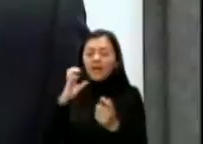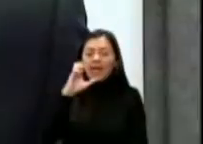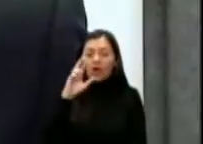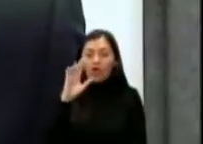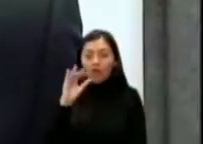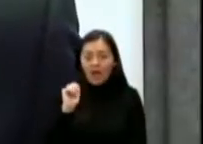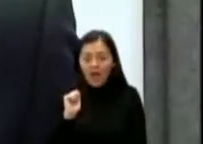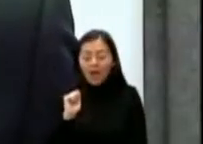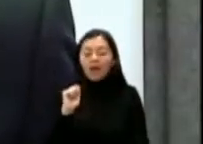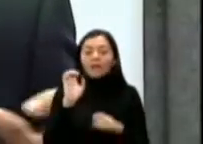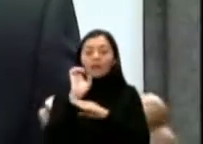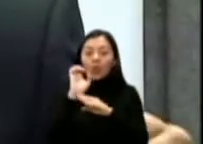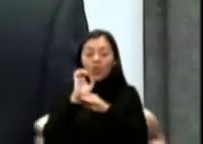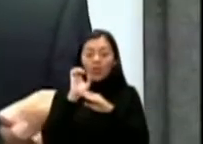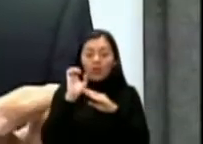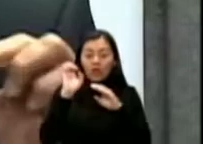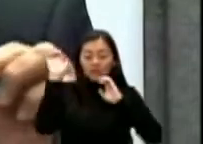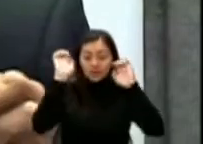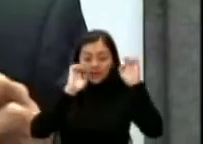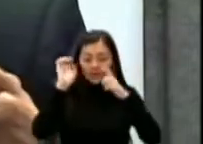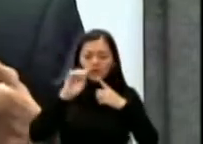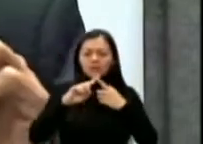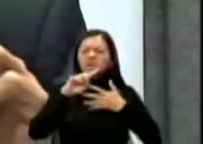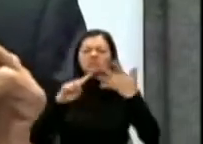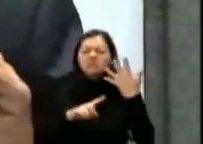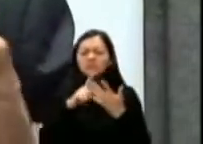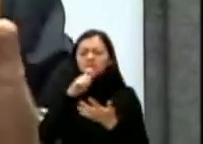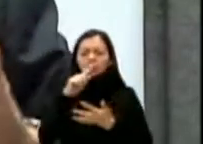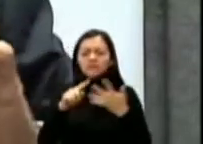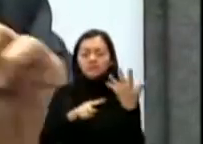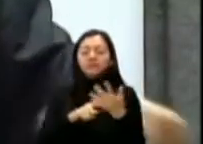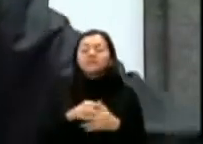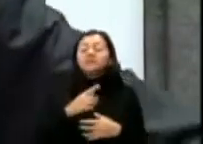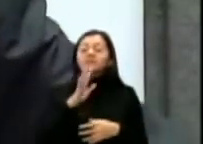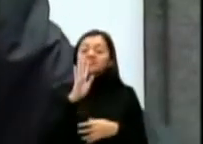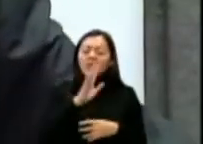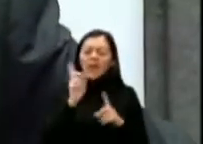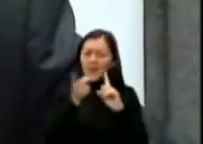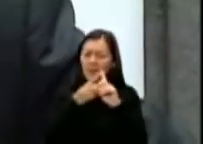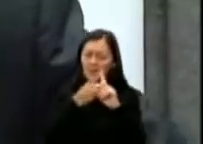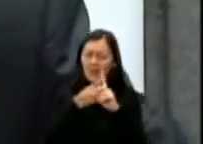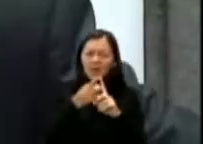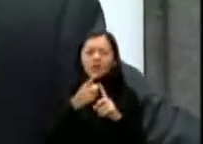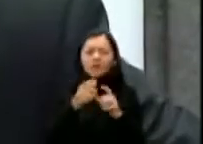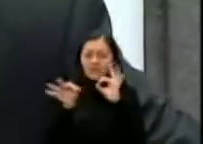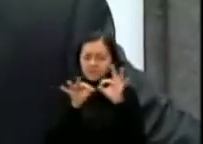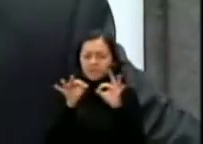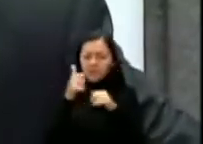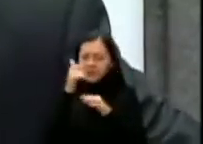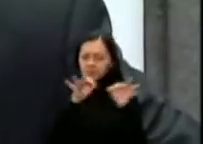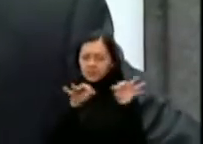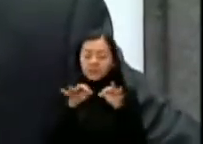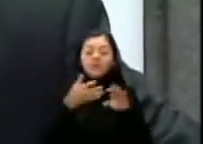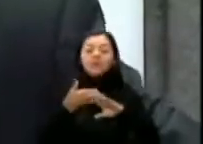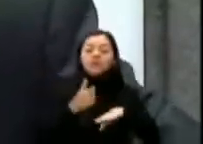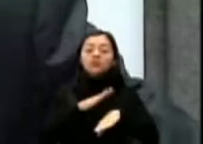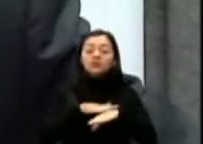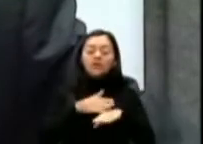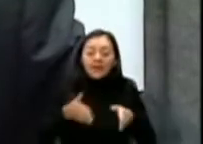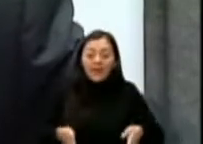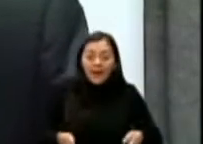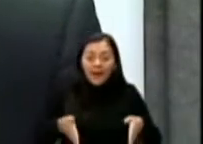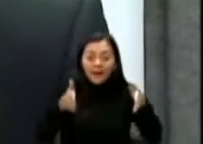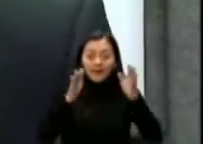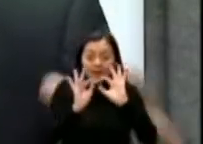usted que antes de estar pidiendo estas pequeñas dádivas estas pequeñas partidas para ver si pavimentado en algún kilómetro de calle